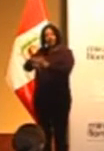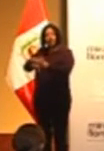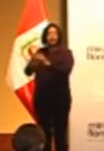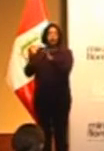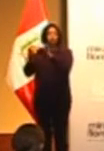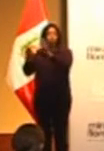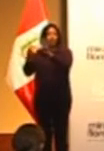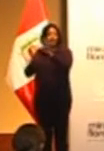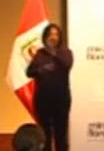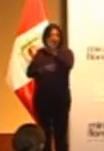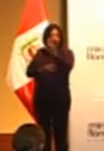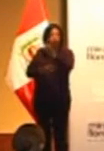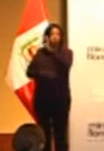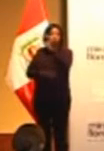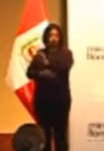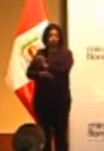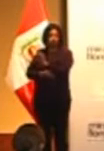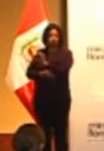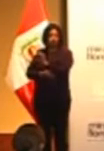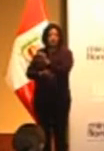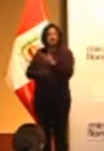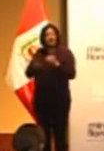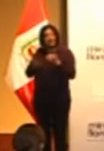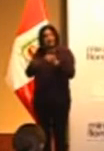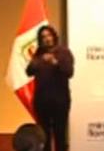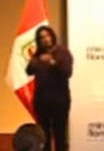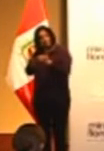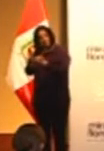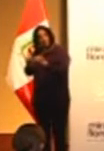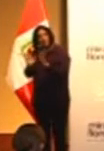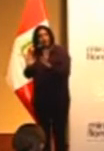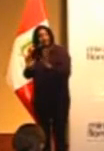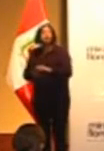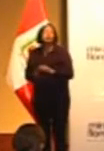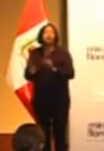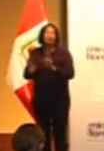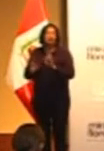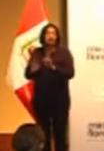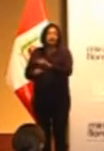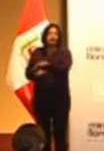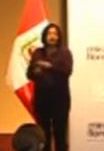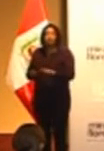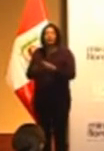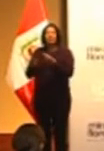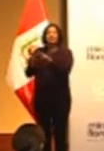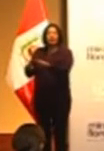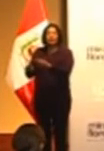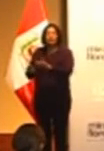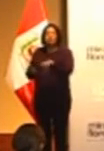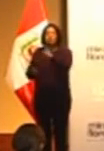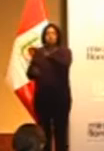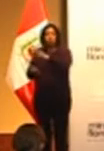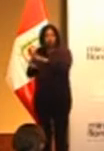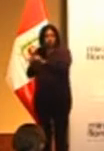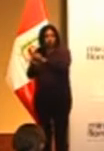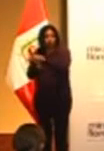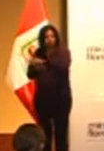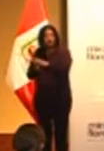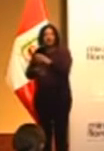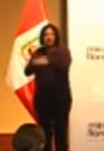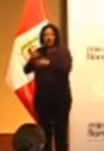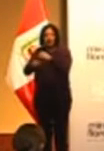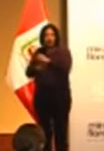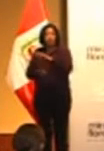del 93%. Estamos muy próximos y esperamos que esto pueda ser entregado en los próximos meses del